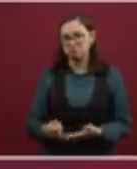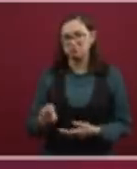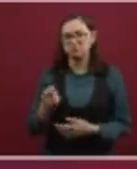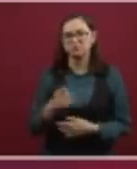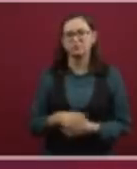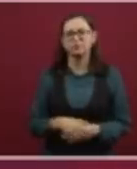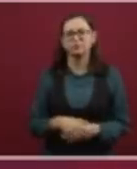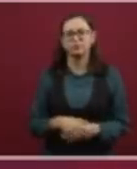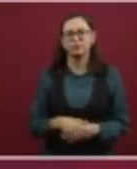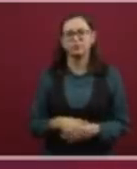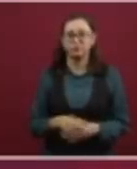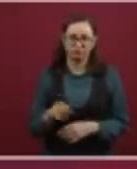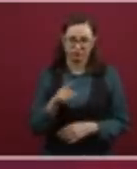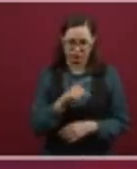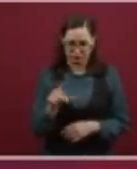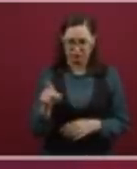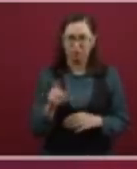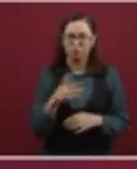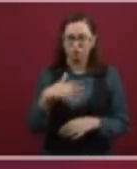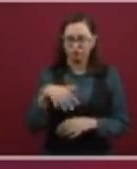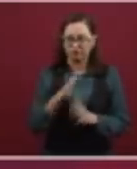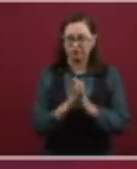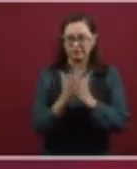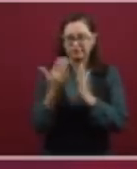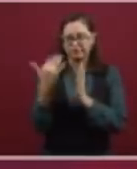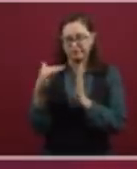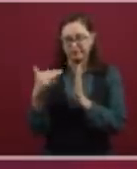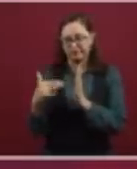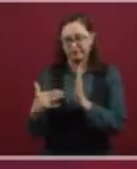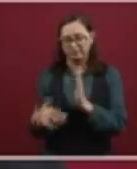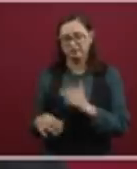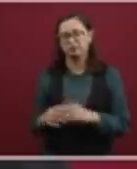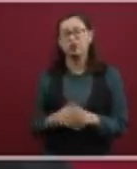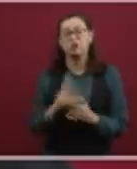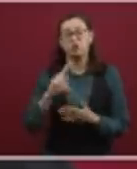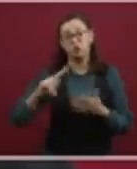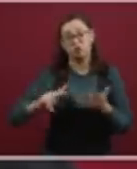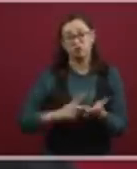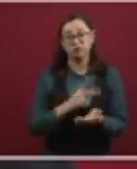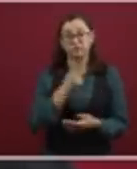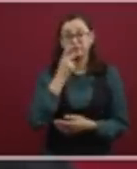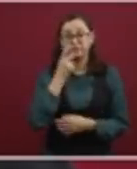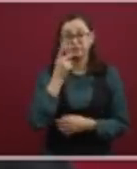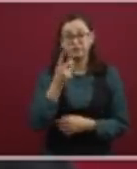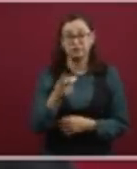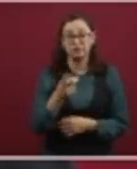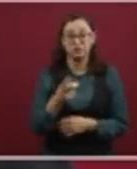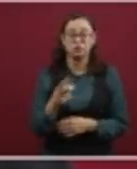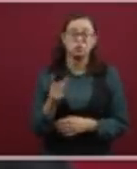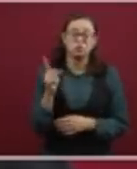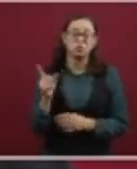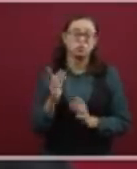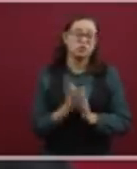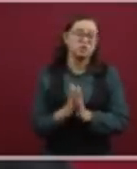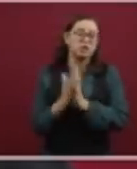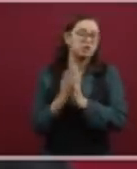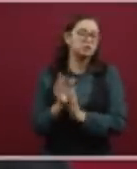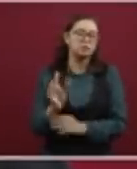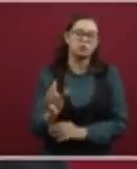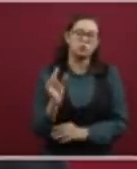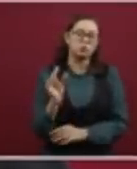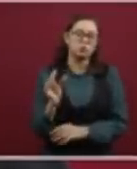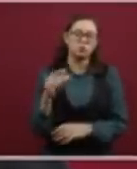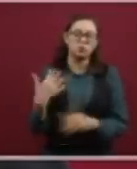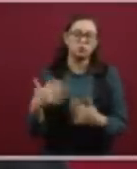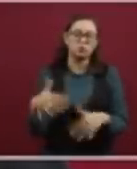lo recomiendo. Y vuelvo a decir, uno de sus mejores libros es Un